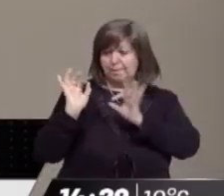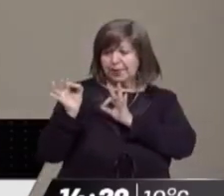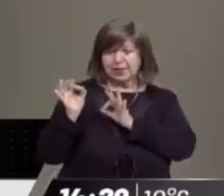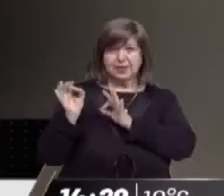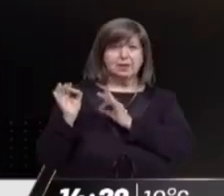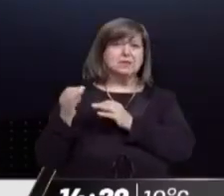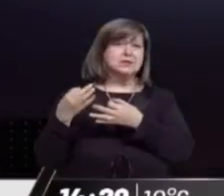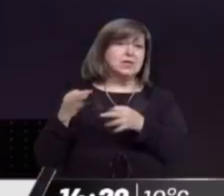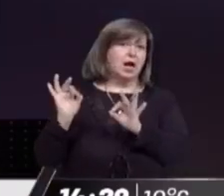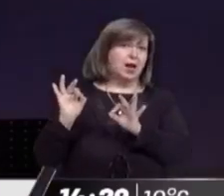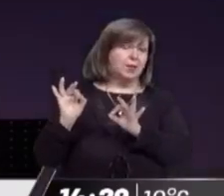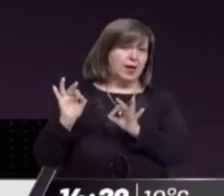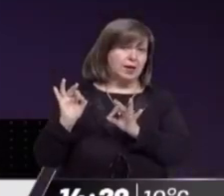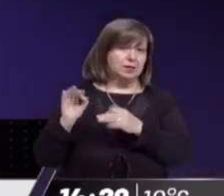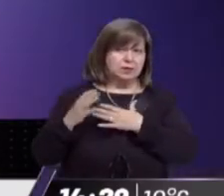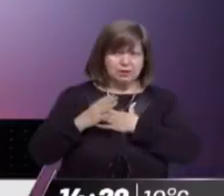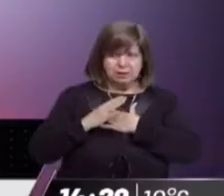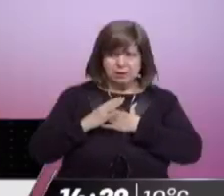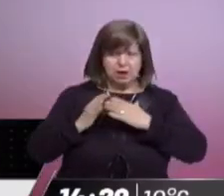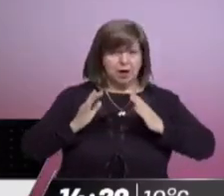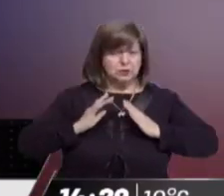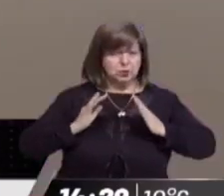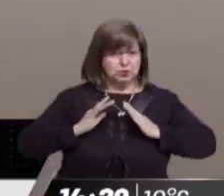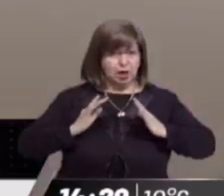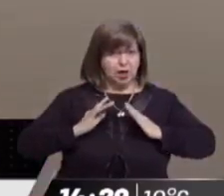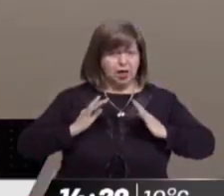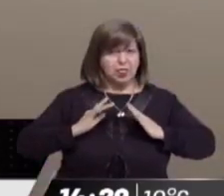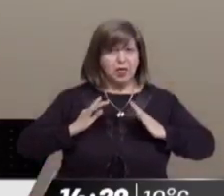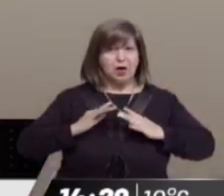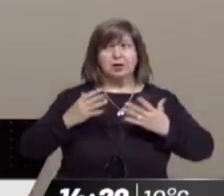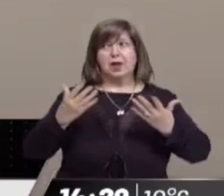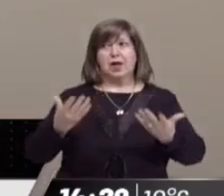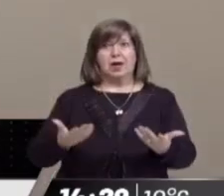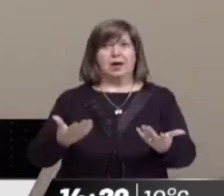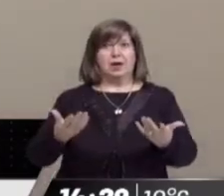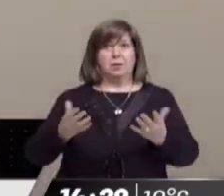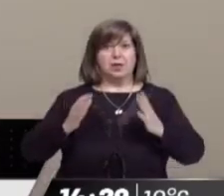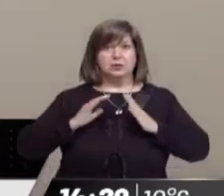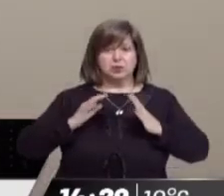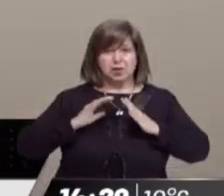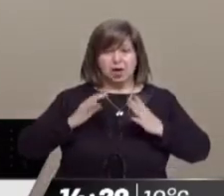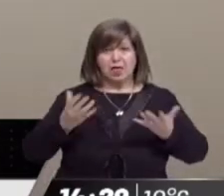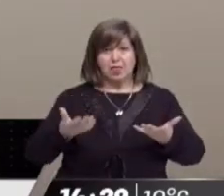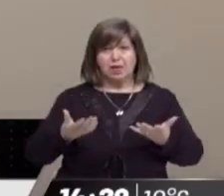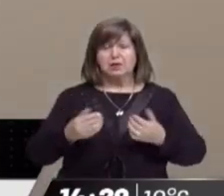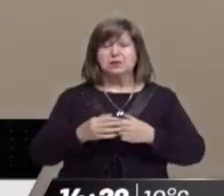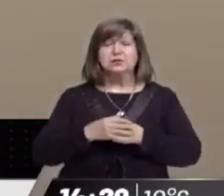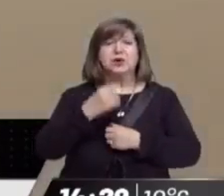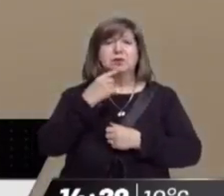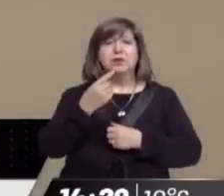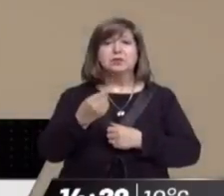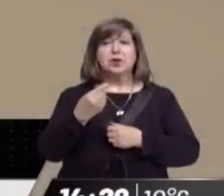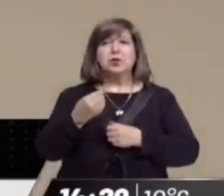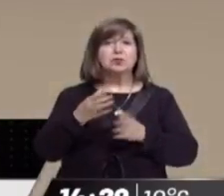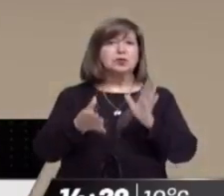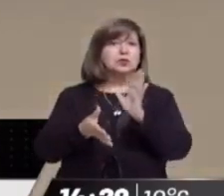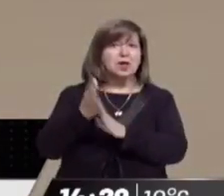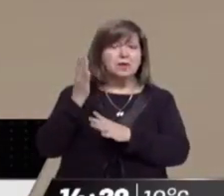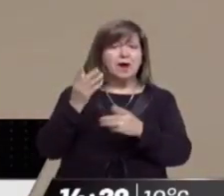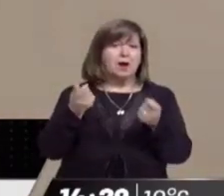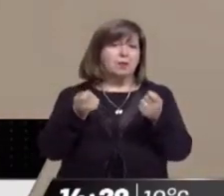y quedarme como medio asustado. Claro. Cuando vas a salir, ¿evaluás esta situación de en qué volver